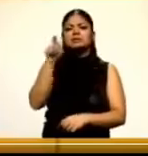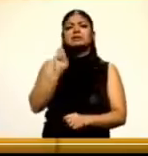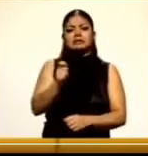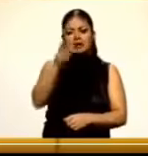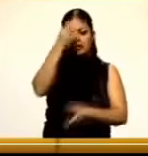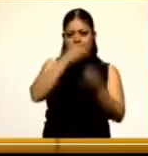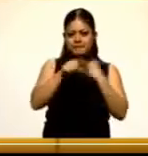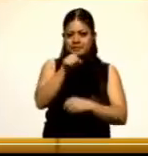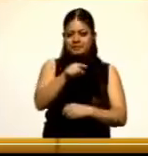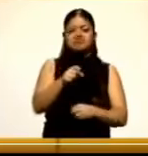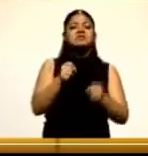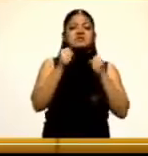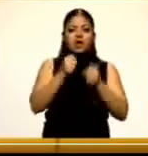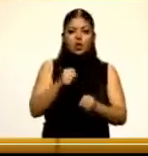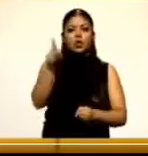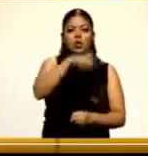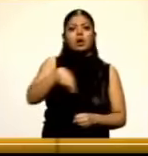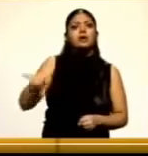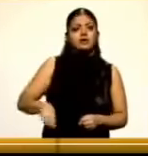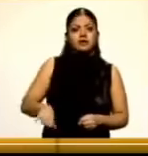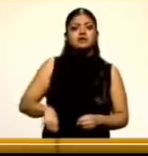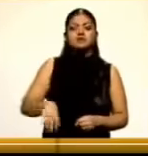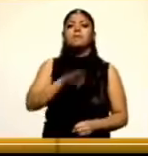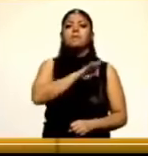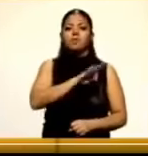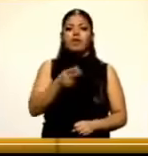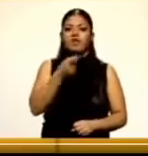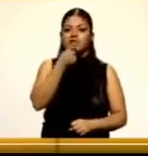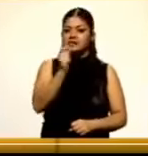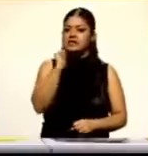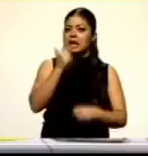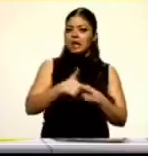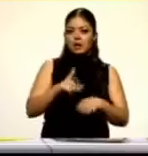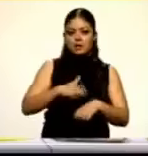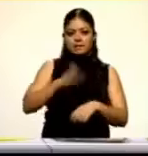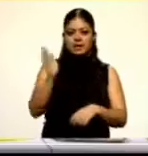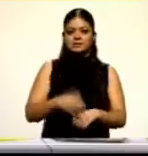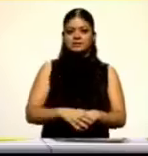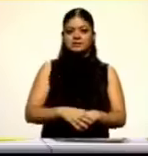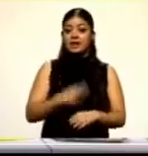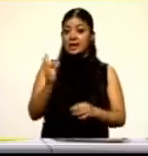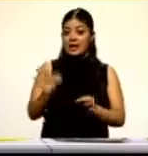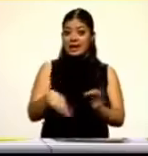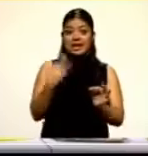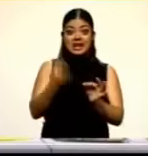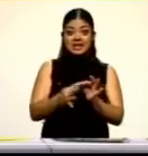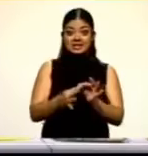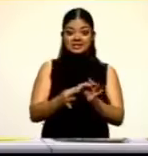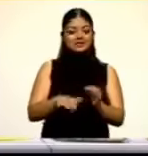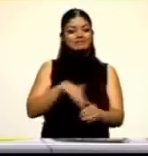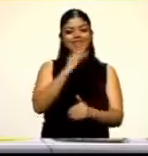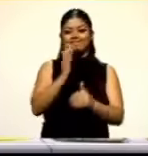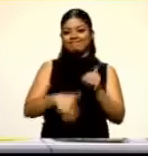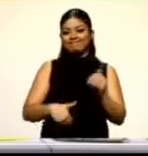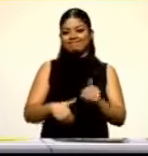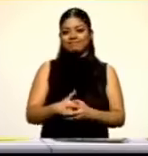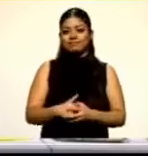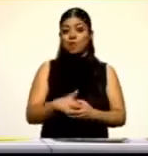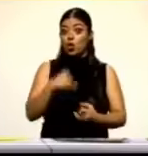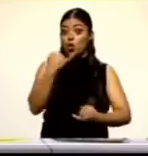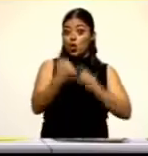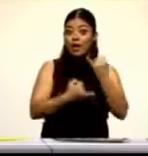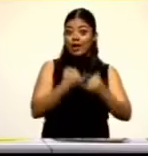programa. Seguro les parecerá interesante y podrán decirte algo más. ¡Listo! ¡Terminamos! Los